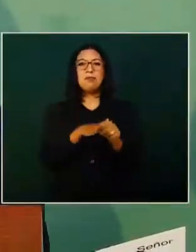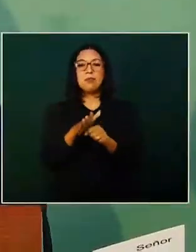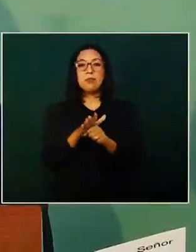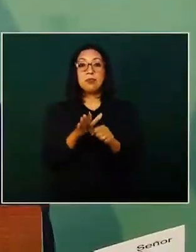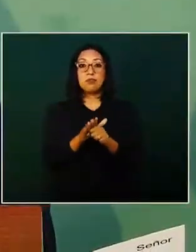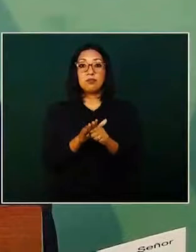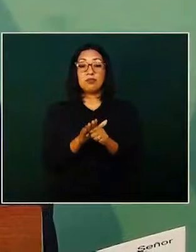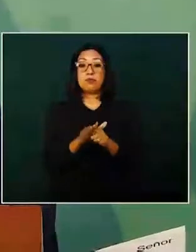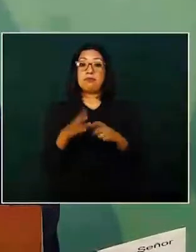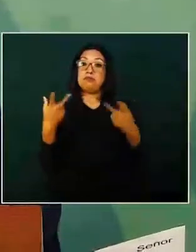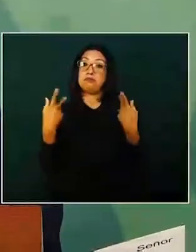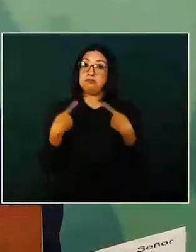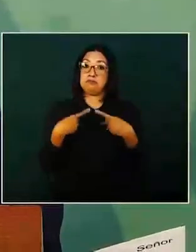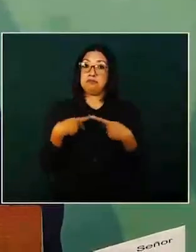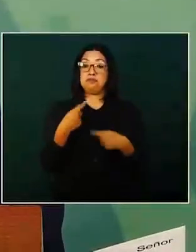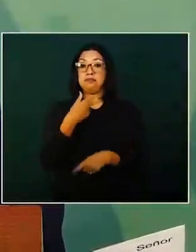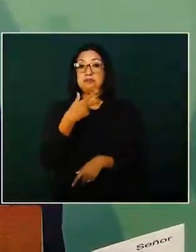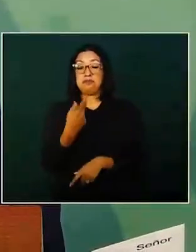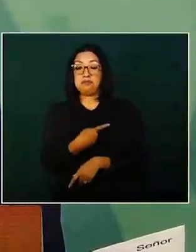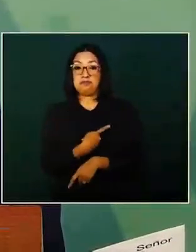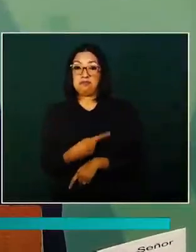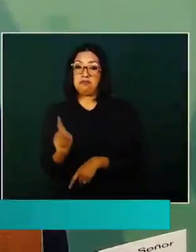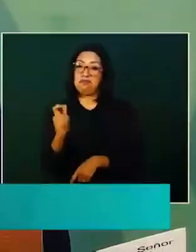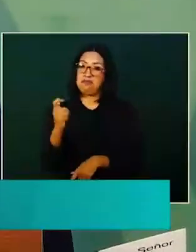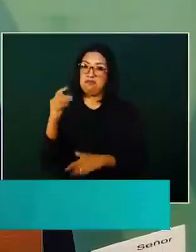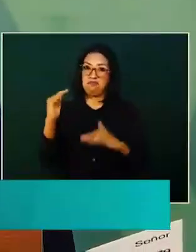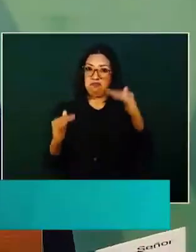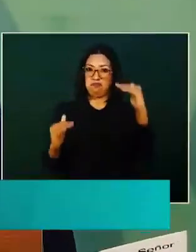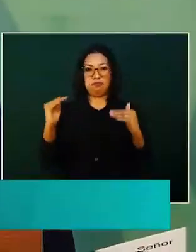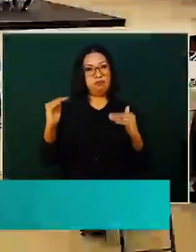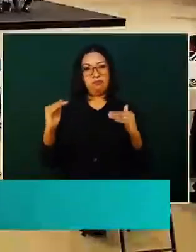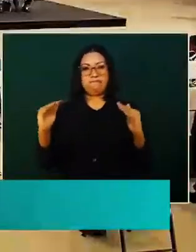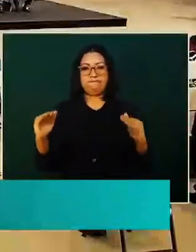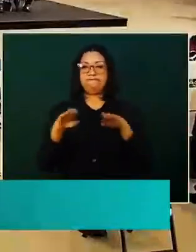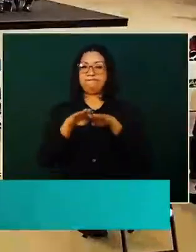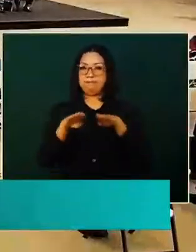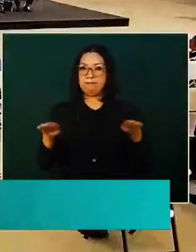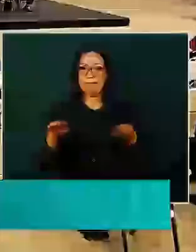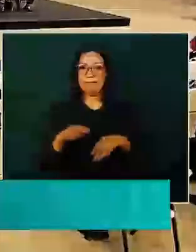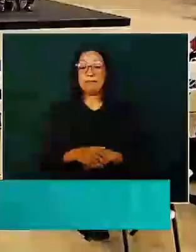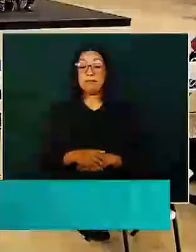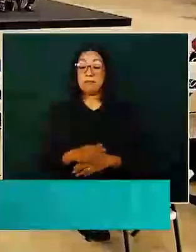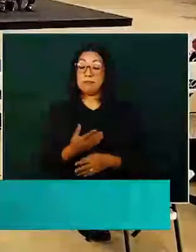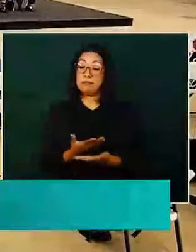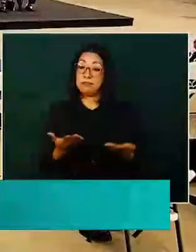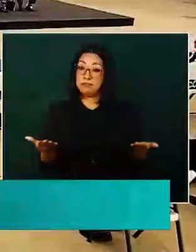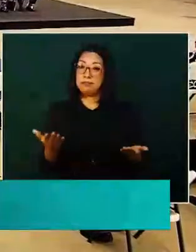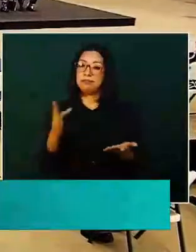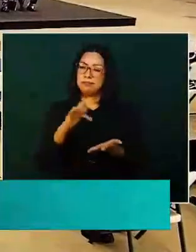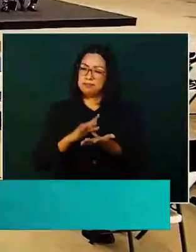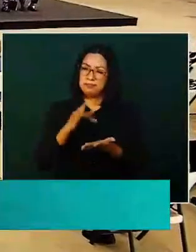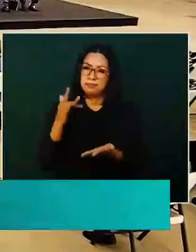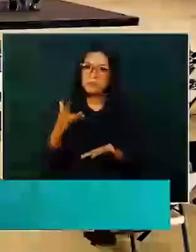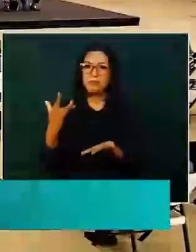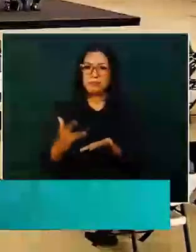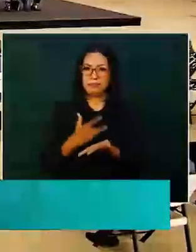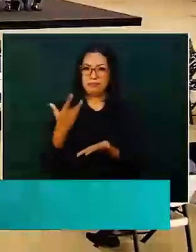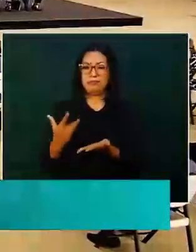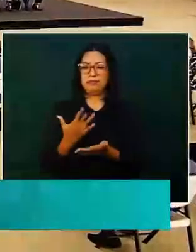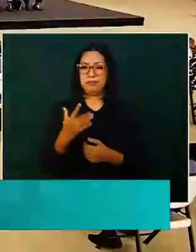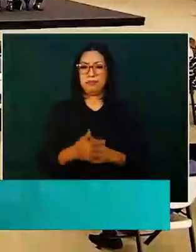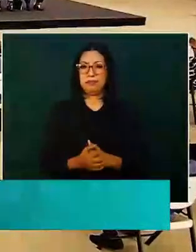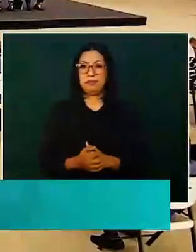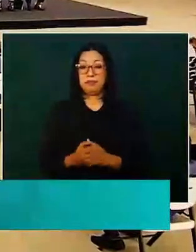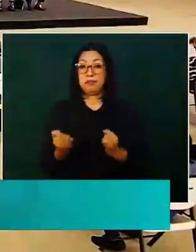Quintana Roo. Gracias por esa visión integradora, por la voluntad y sobre todo por una